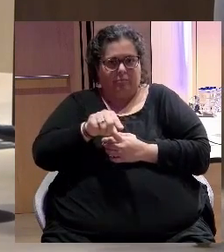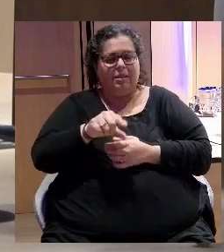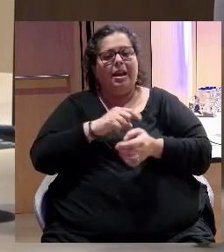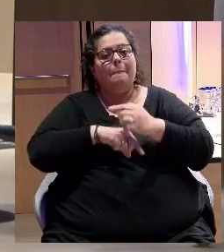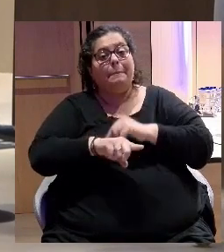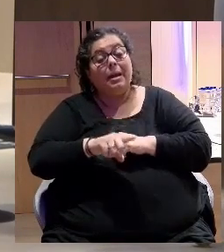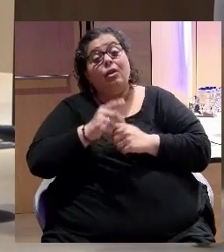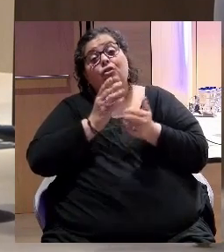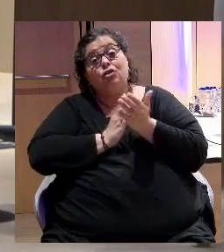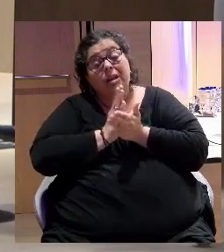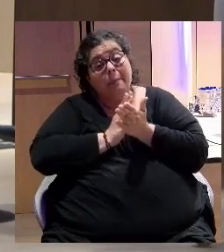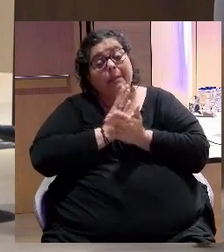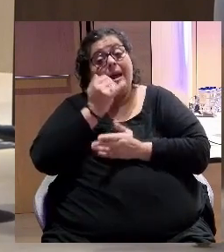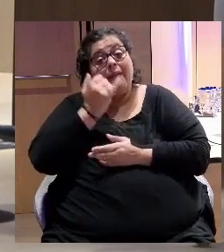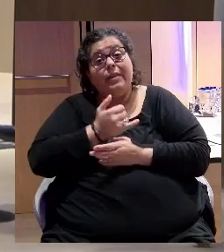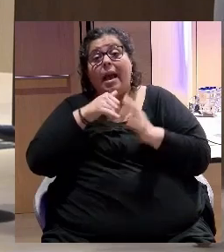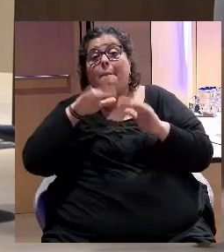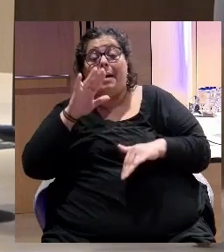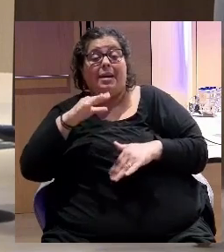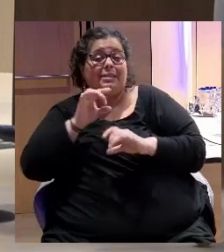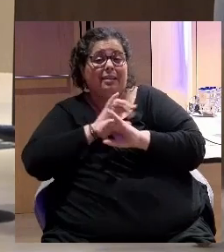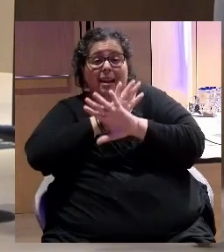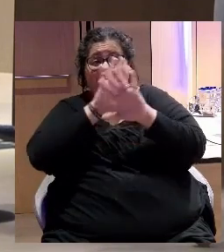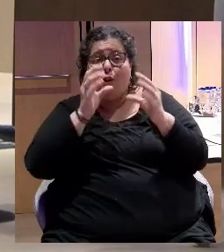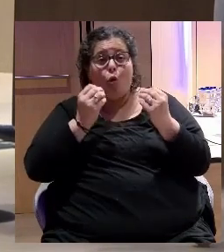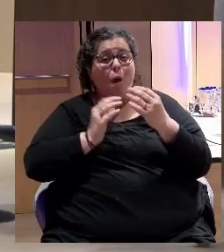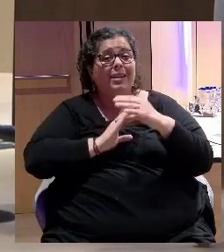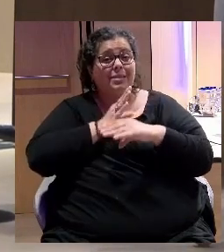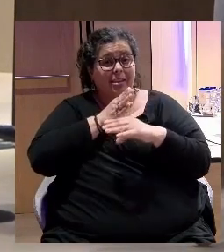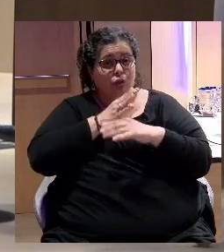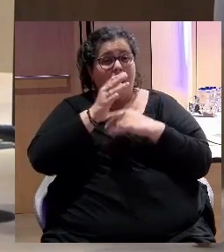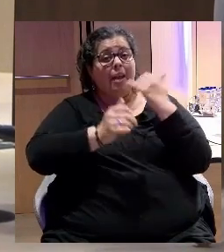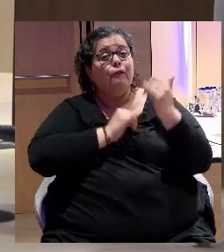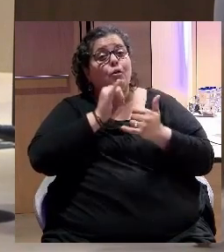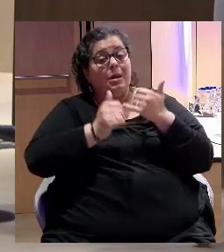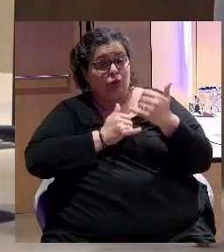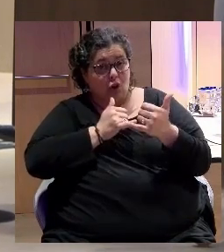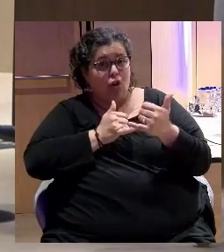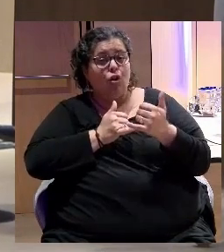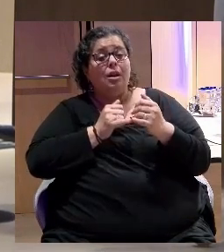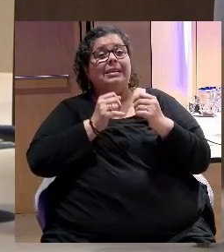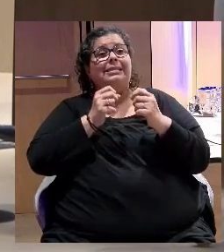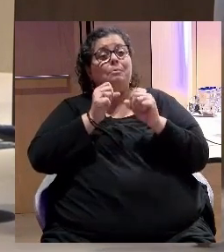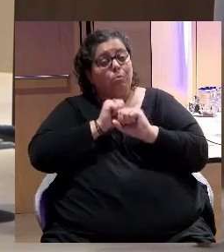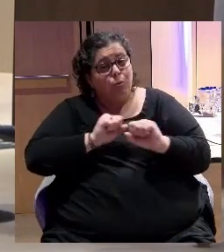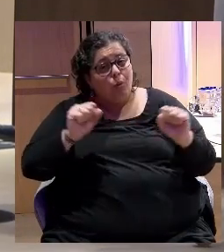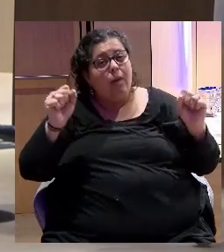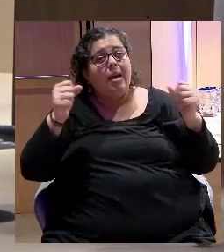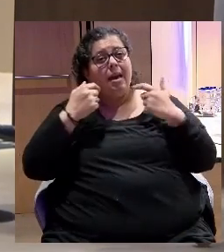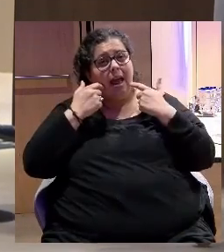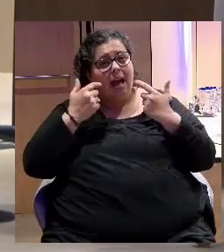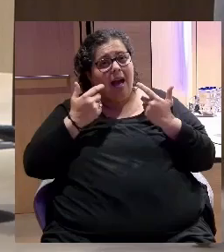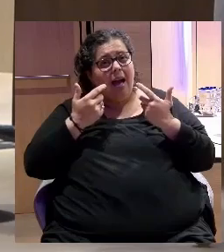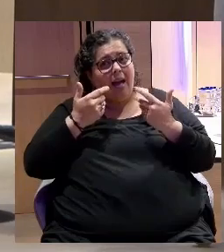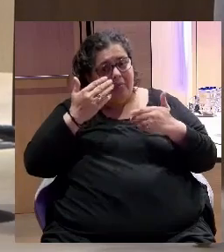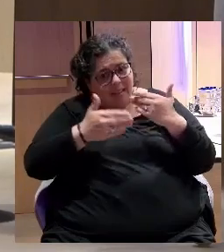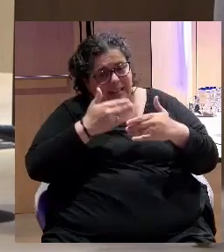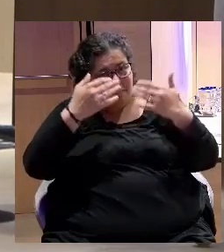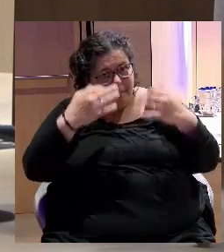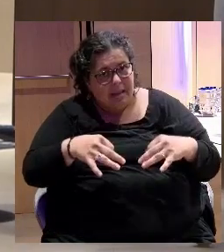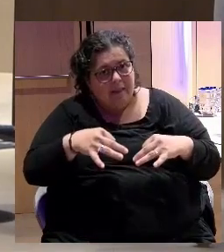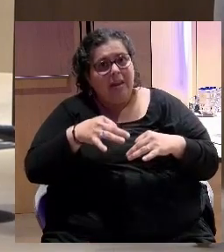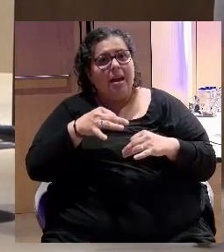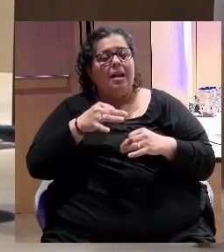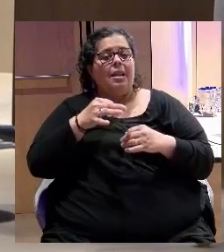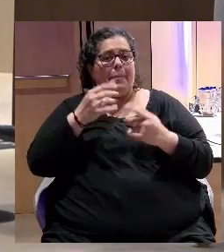cada vez era más evidente que para que el acceso a la información pública contara o pudiera desempeñar ese rol instrumental que siempre dijimos